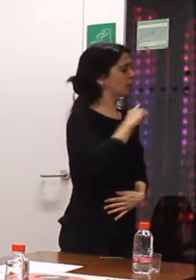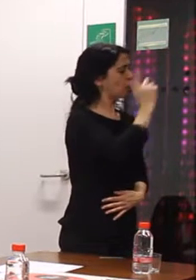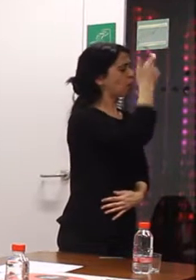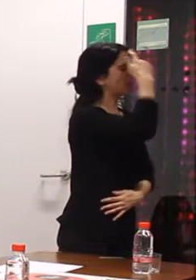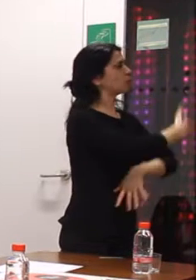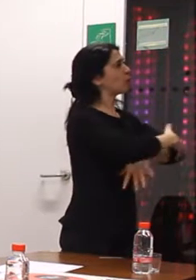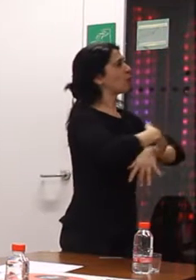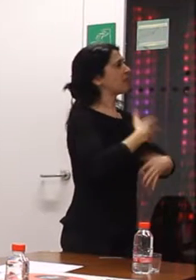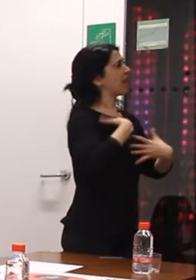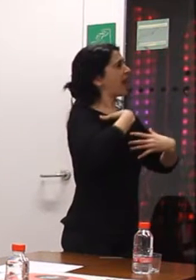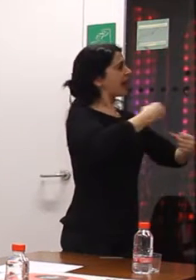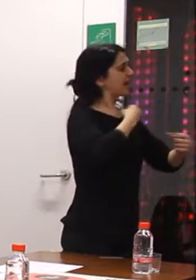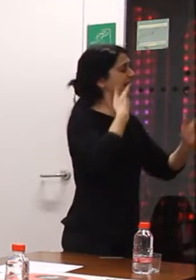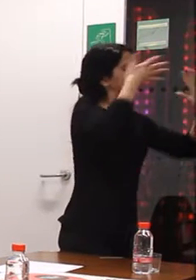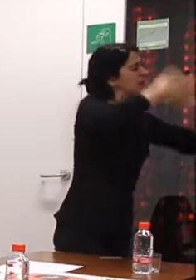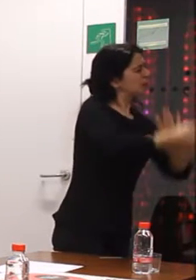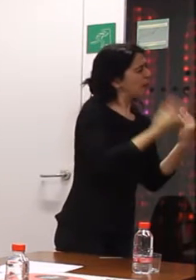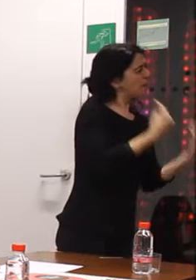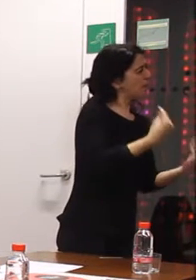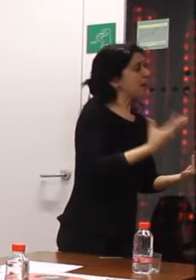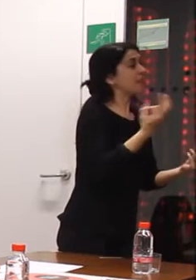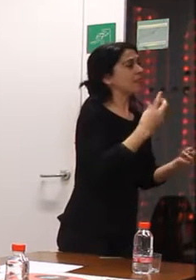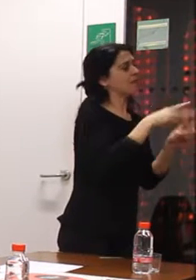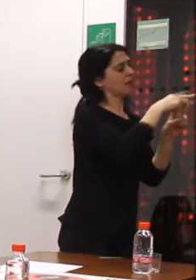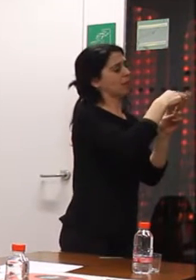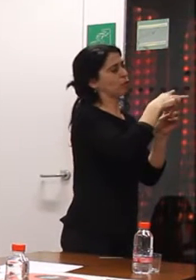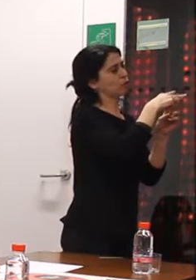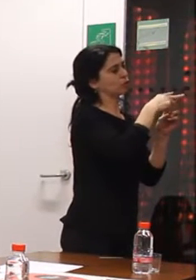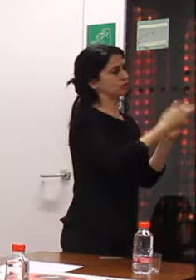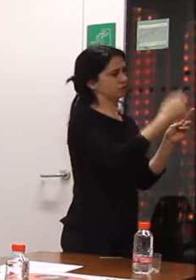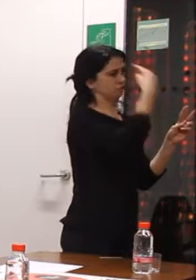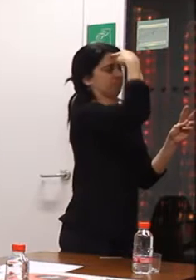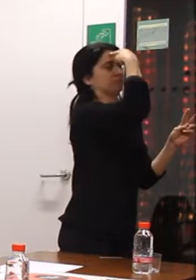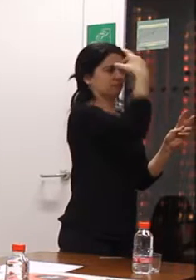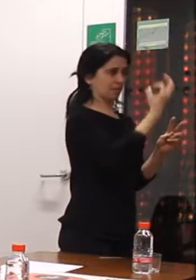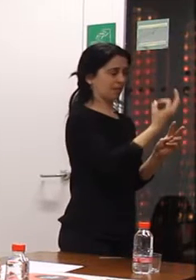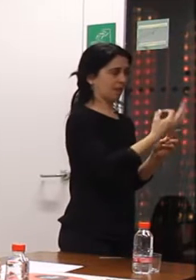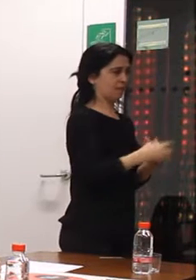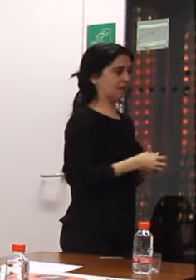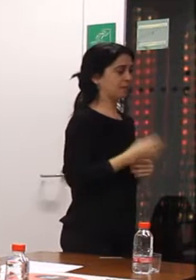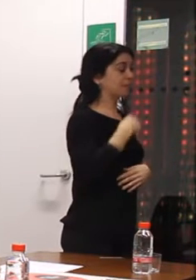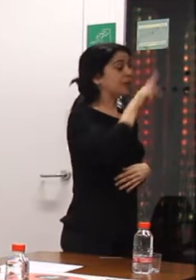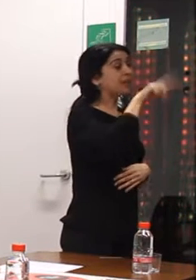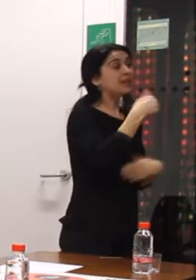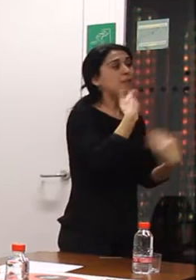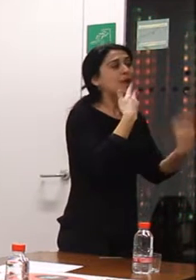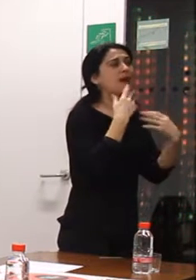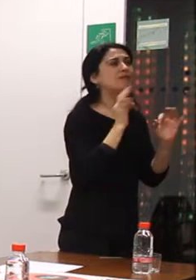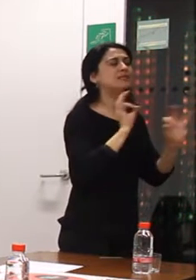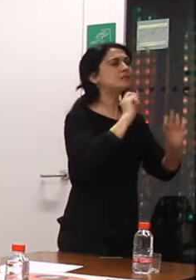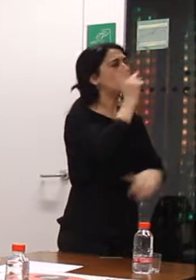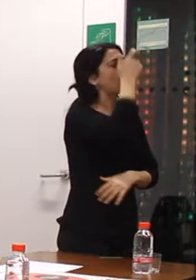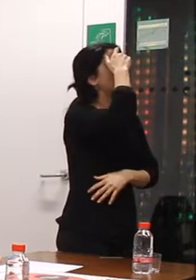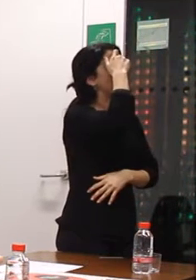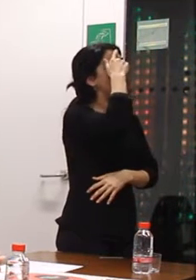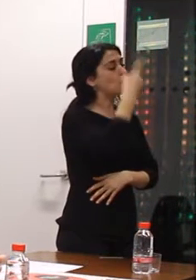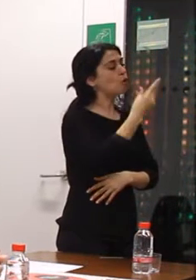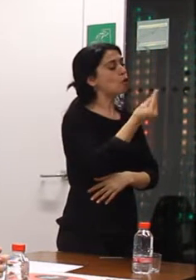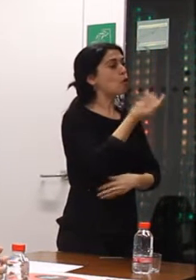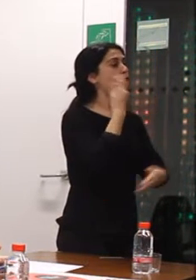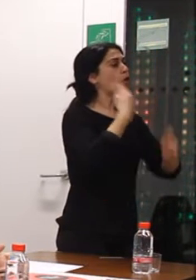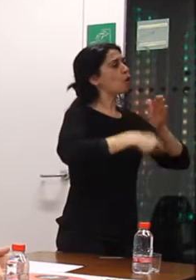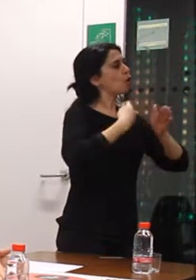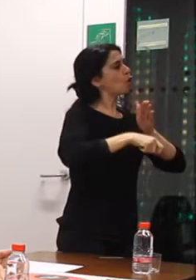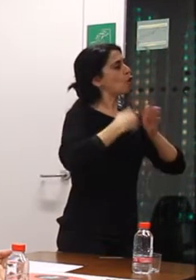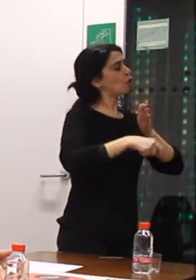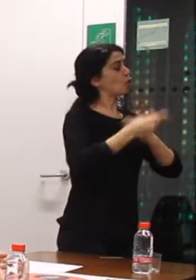pobreza energética estas dos cuestiones. Pero también hablamos de consumidor vulnerable. No son aquellas